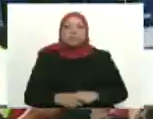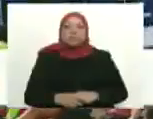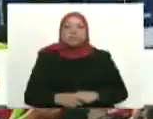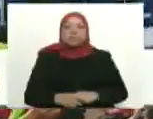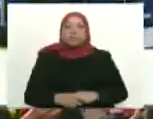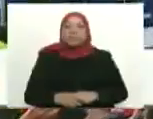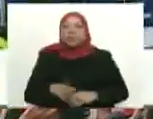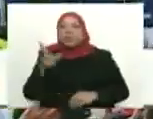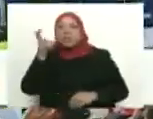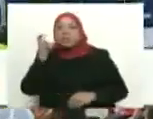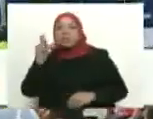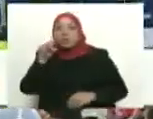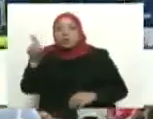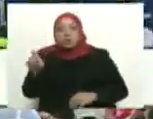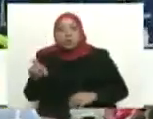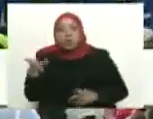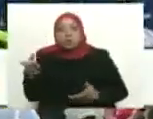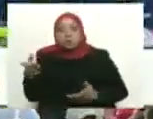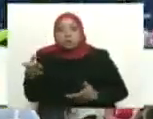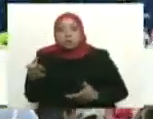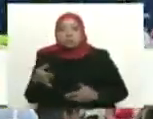¿Ah?